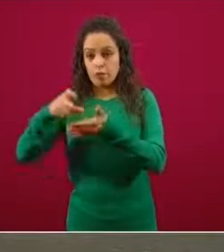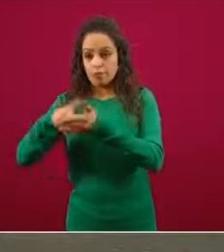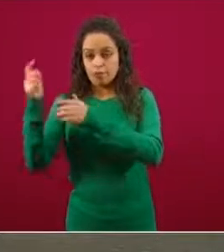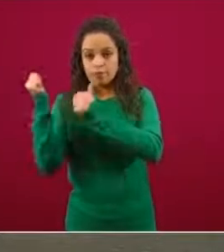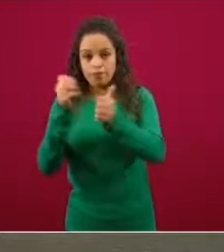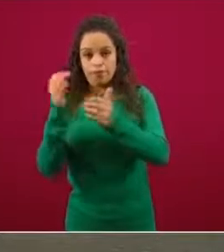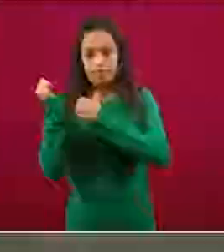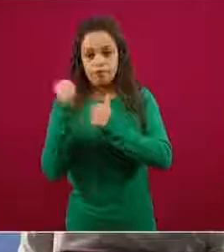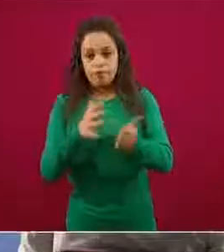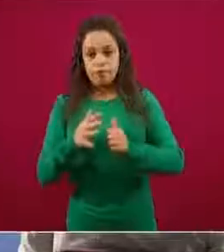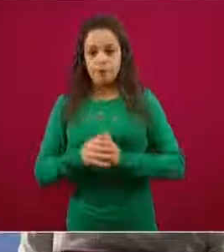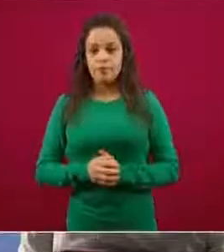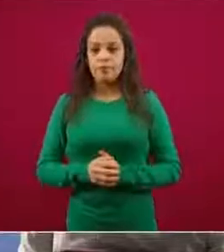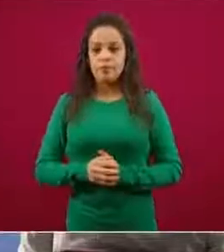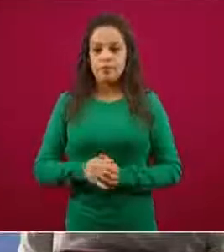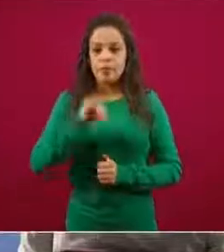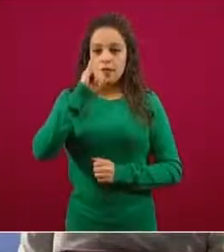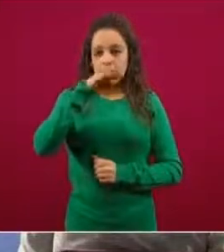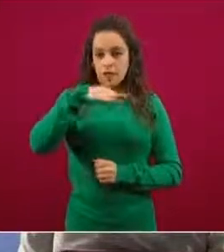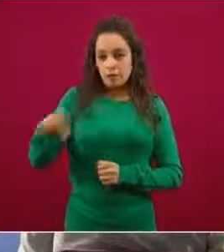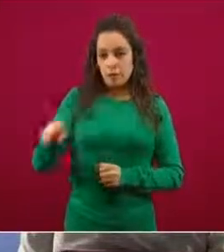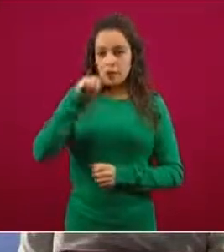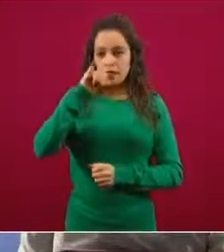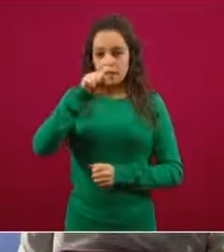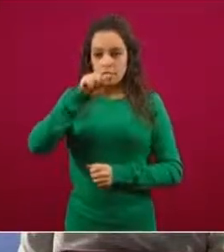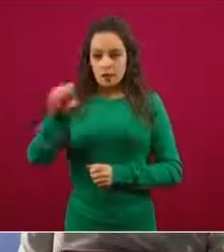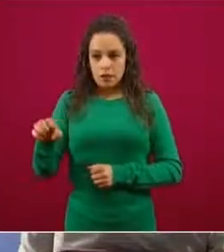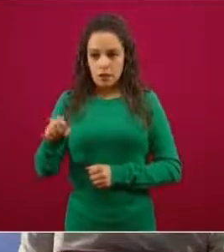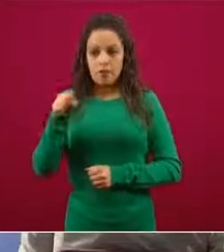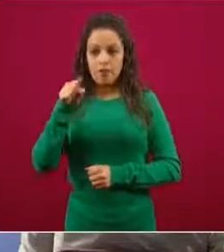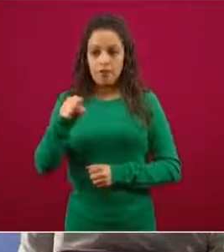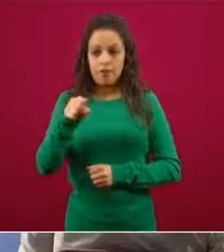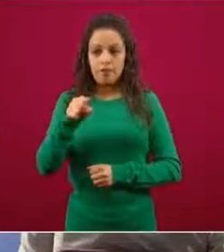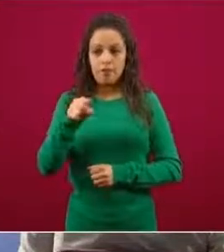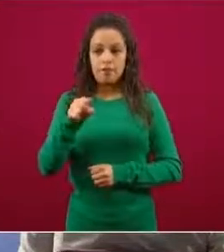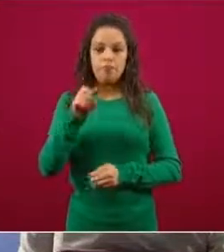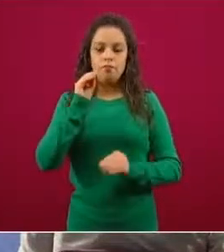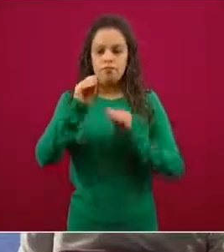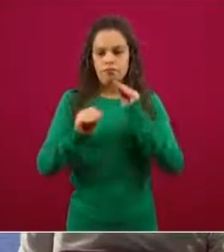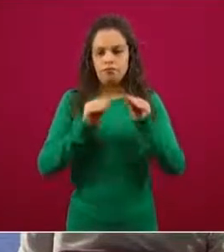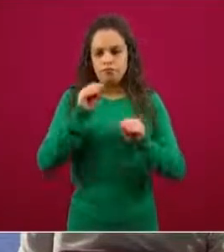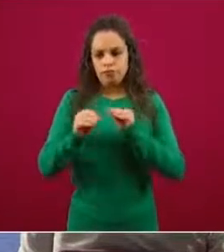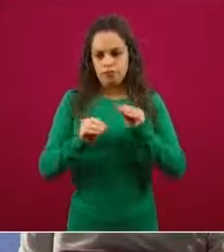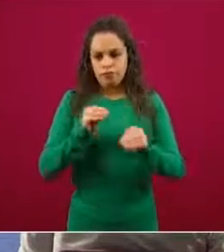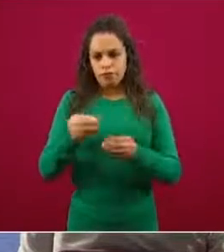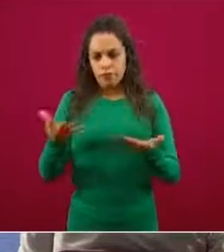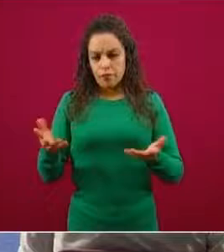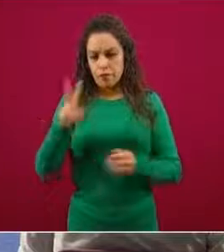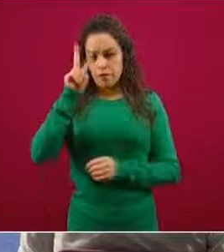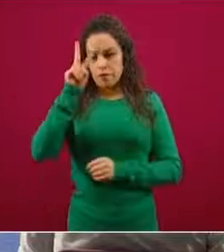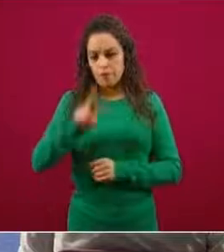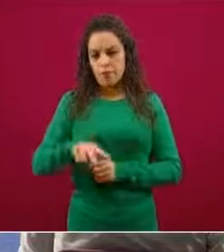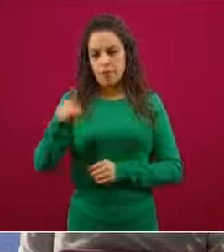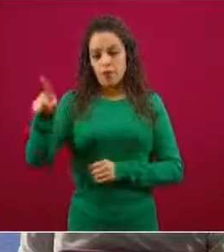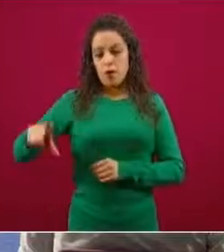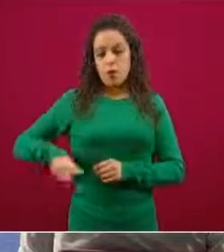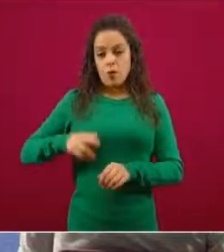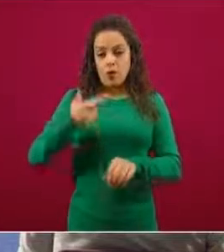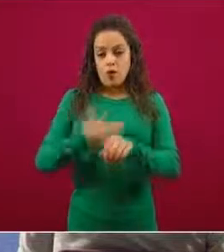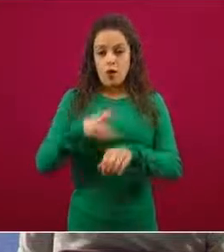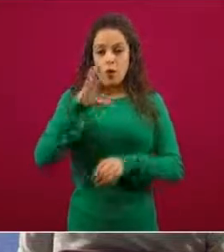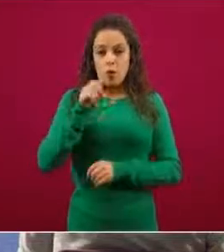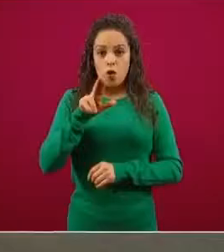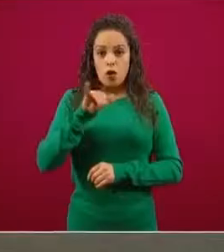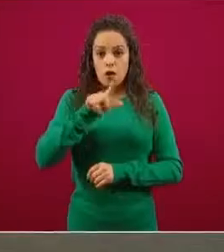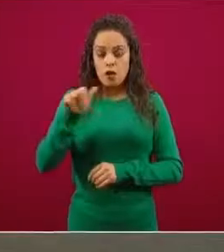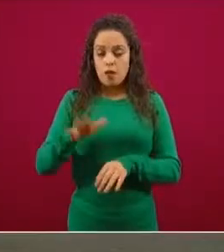podría incorporar lo que ahora comentará el maestro Robledo. También mi reconocimiento y respeto al gobernador Bonilla por la